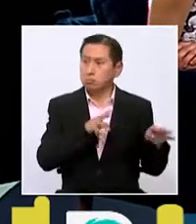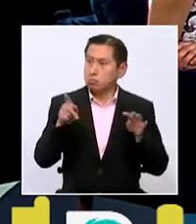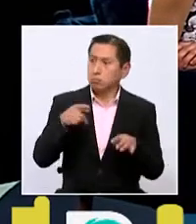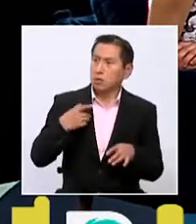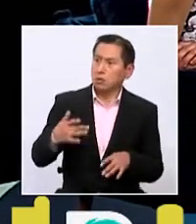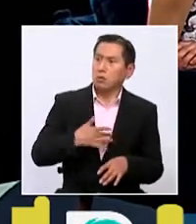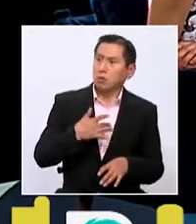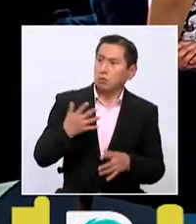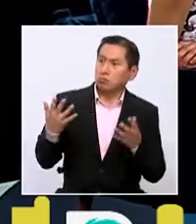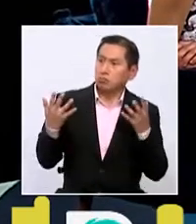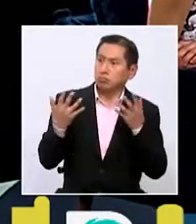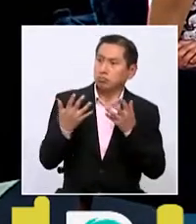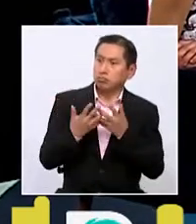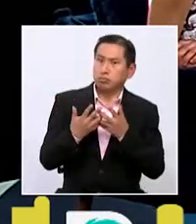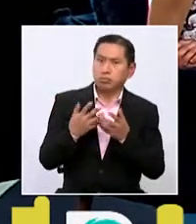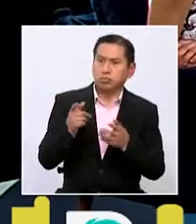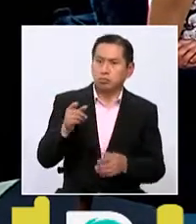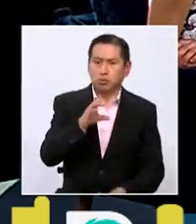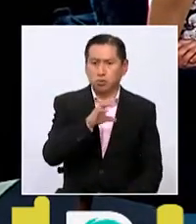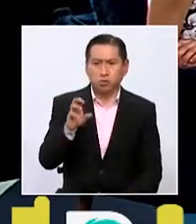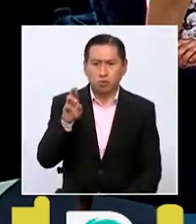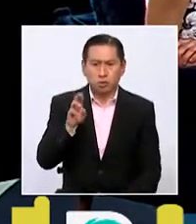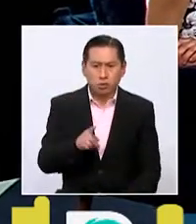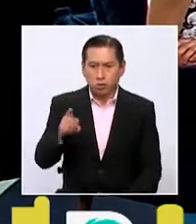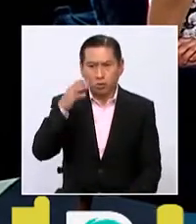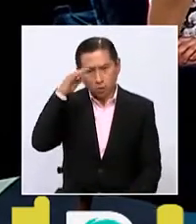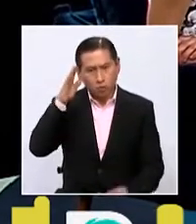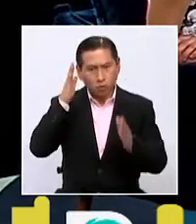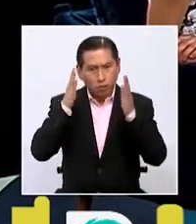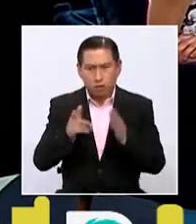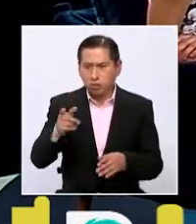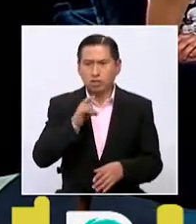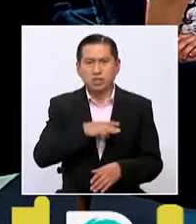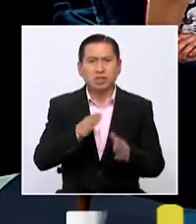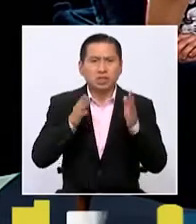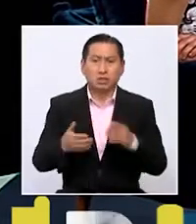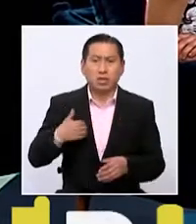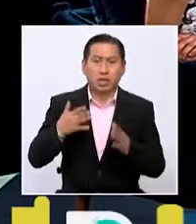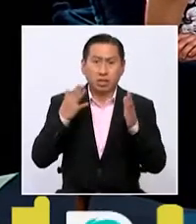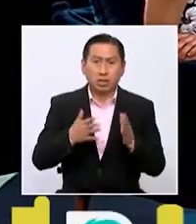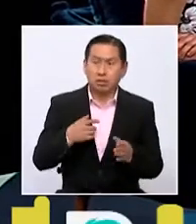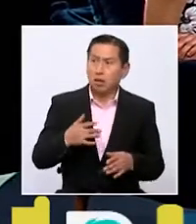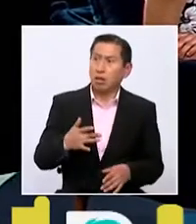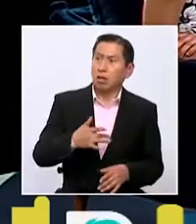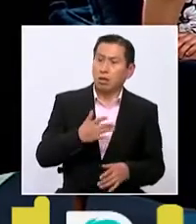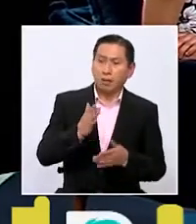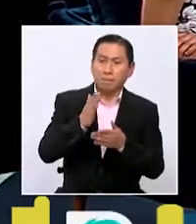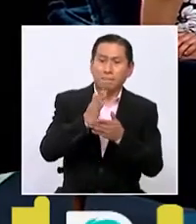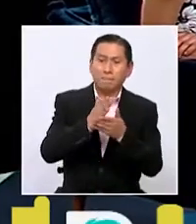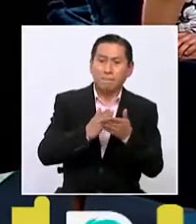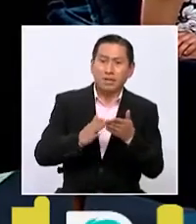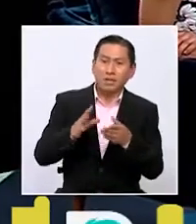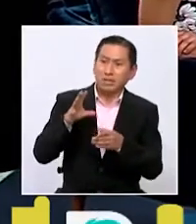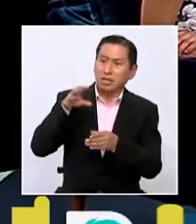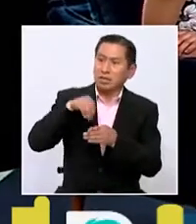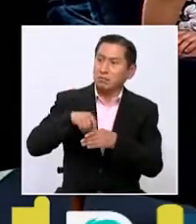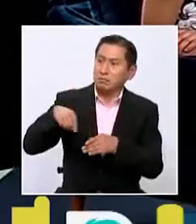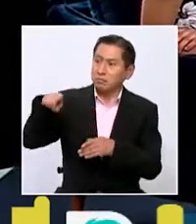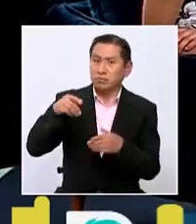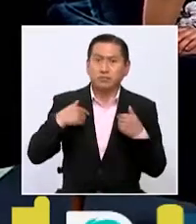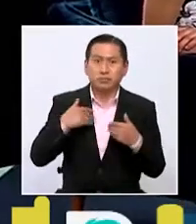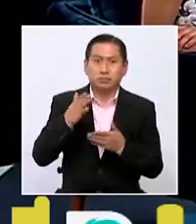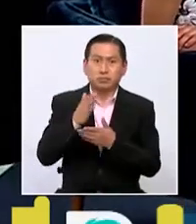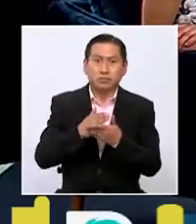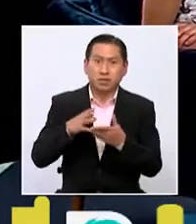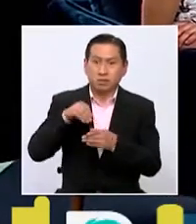allí, el costarricense, el cubano, el venezolano, el chileno, el argentino, porque algo, un pedacito va a encontrar de él en